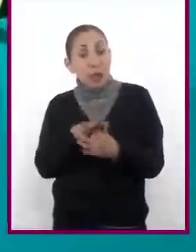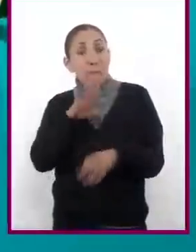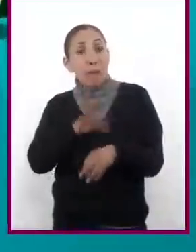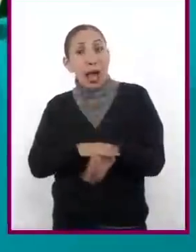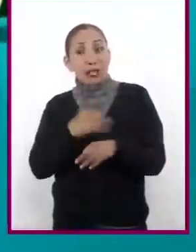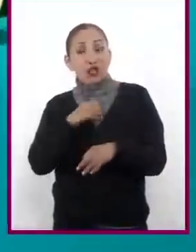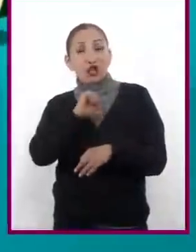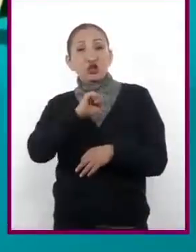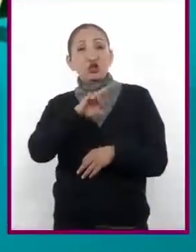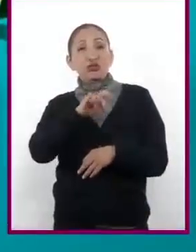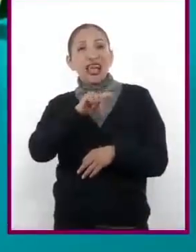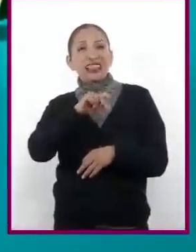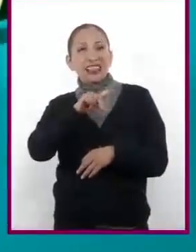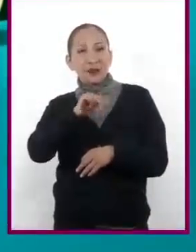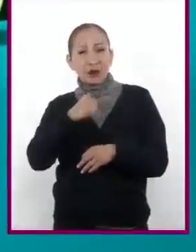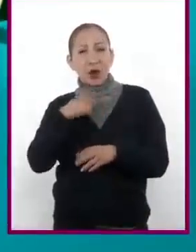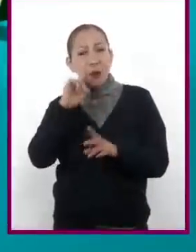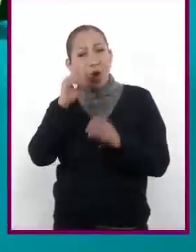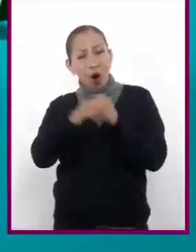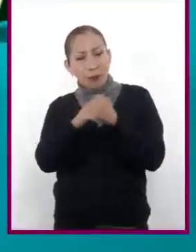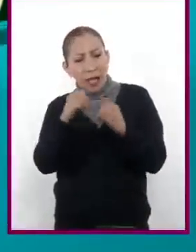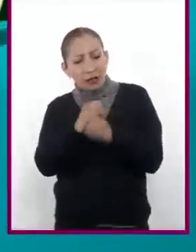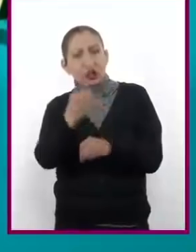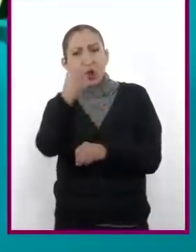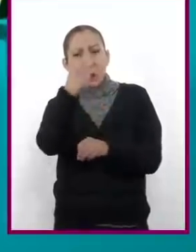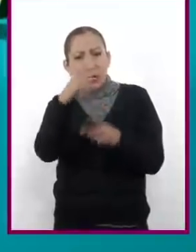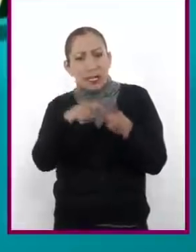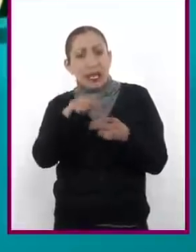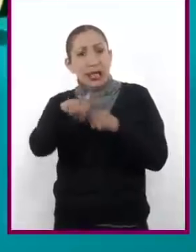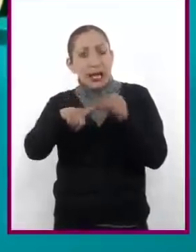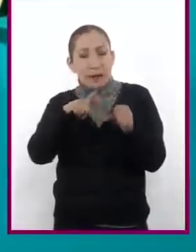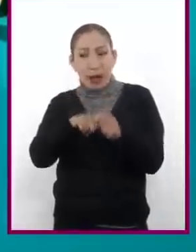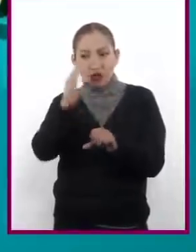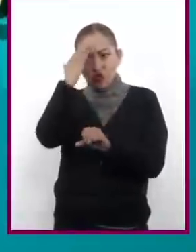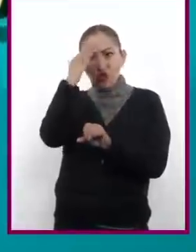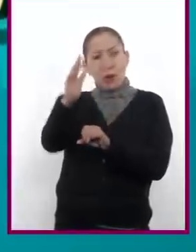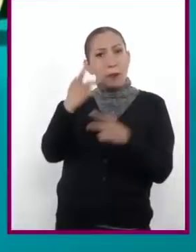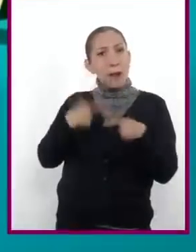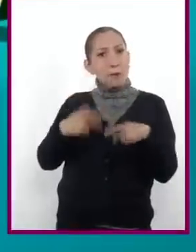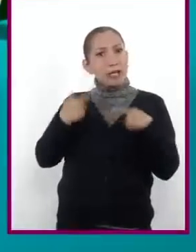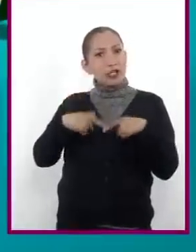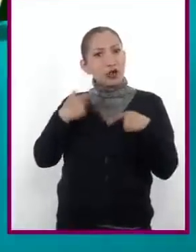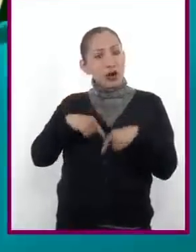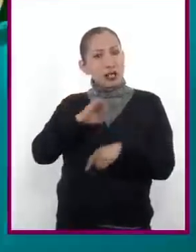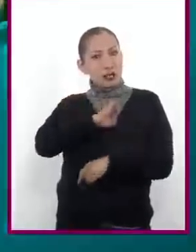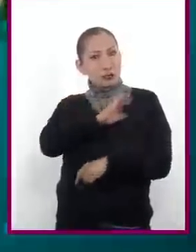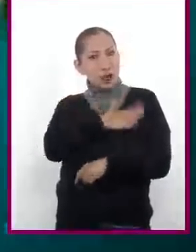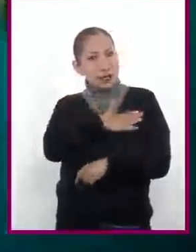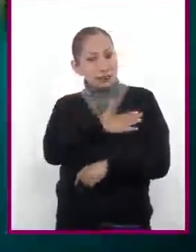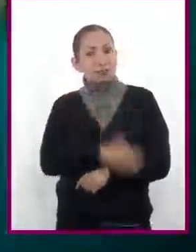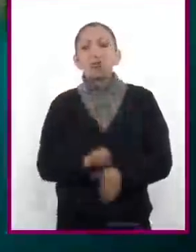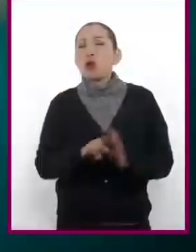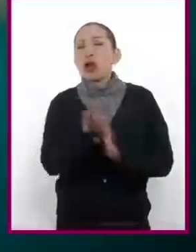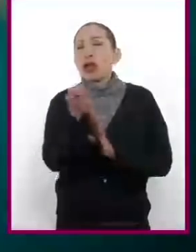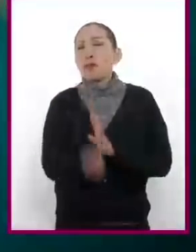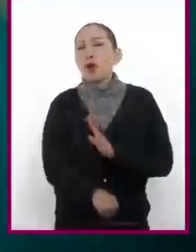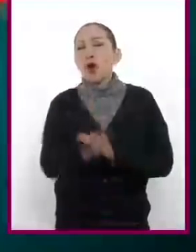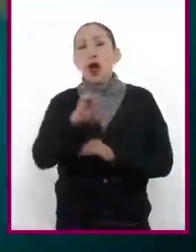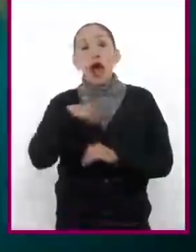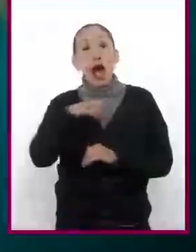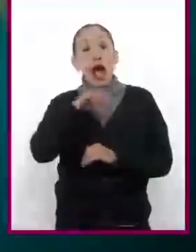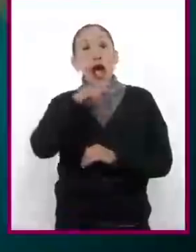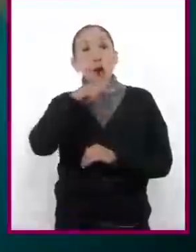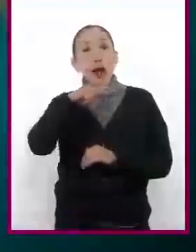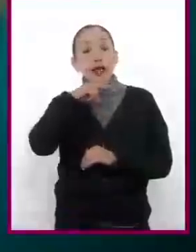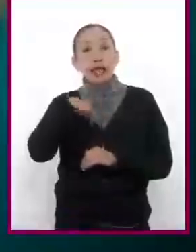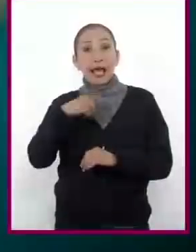principalmente sustantivos, ya que existían objetos, alimentos y animales desconocidos para el antiguo continente. Por ejemplo, el aguacate